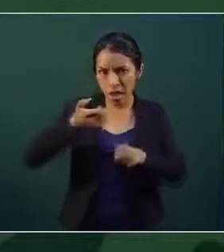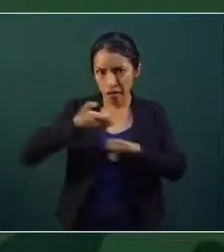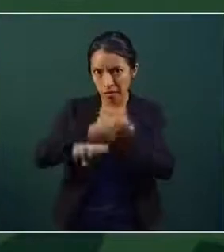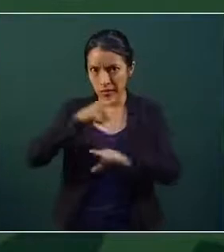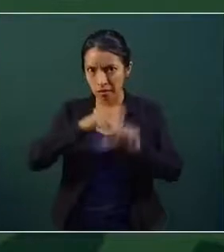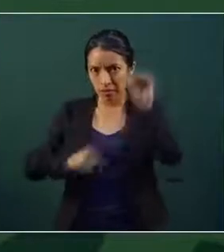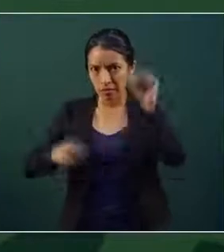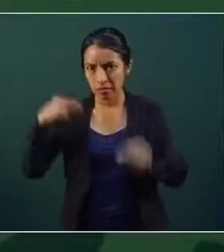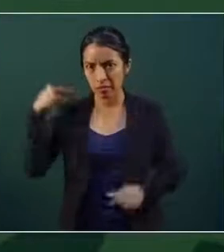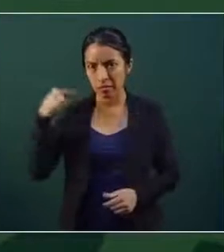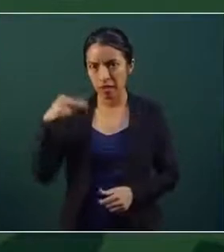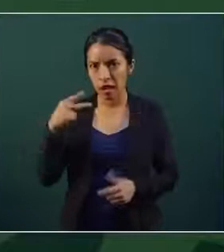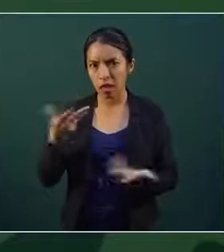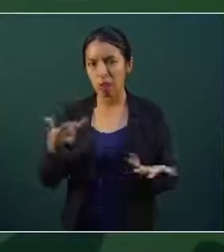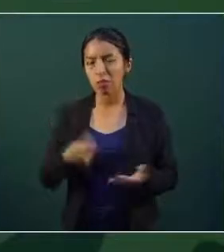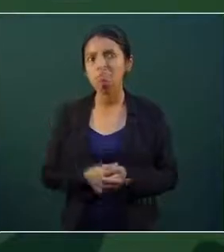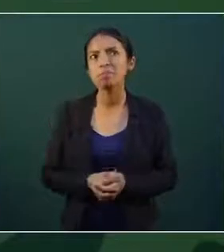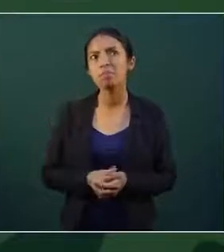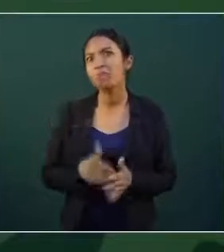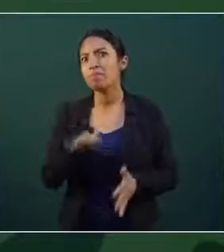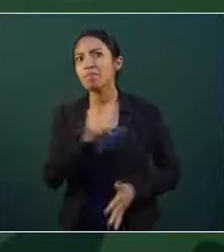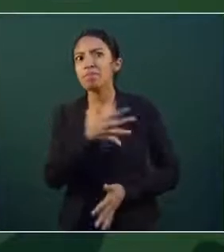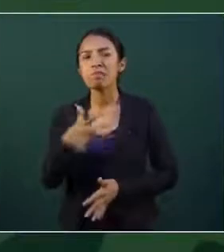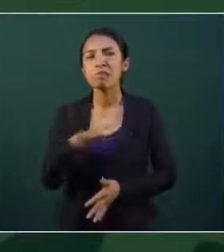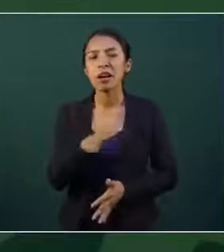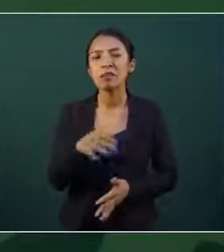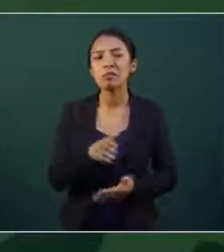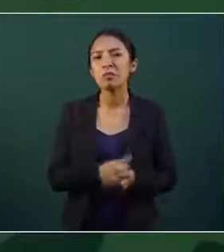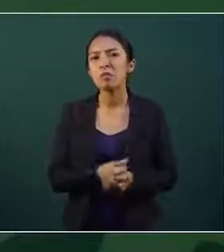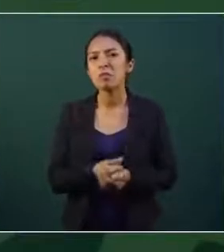estado, llegan alrededor de